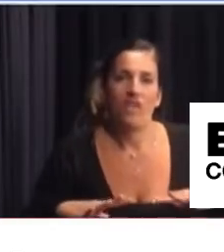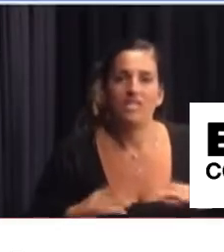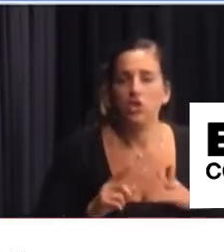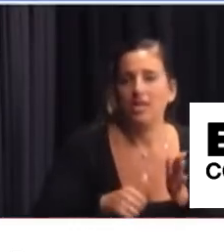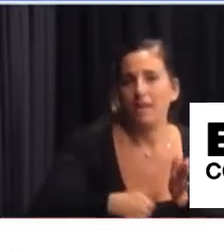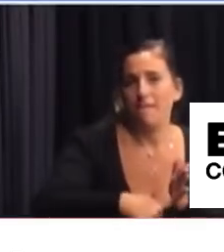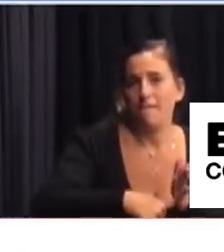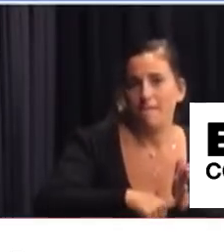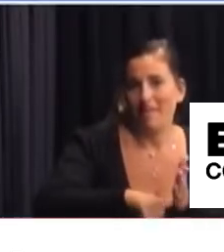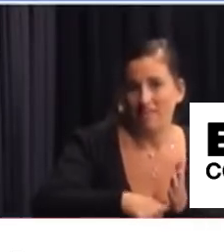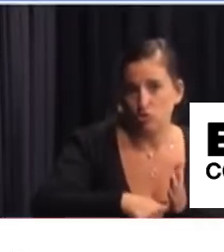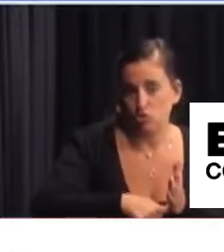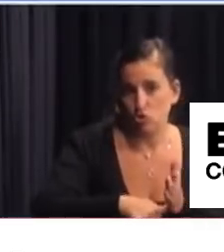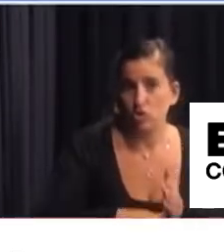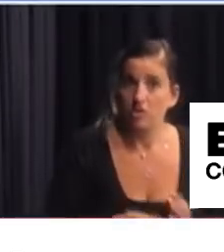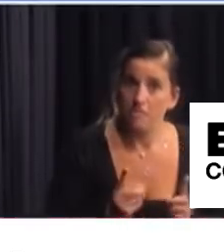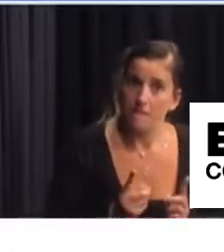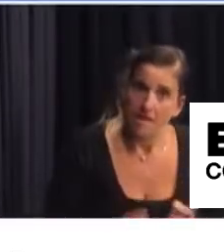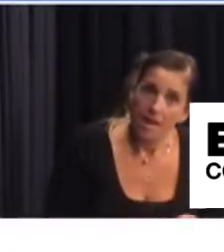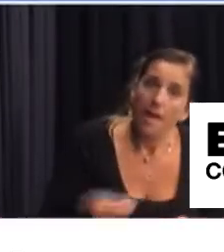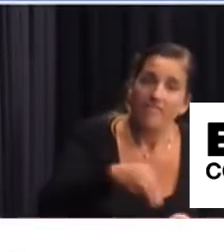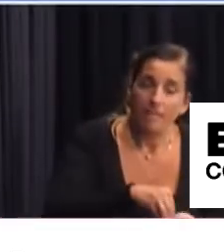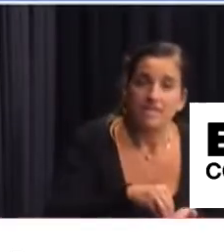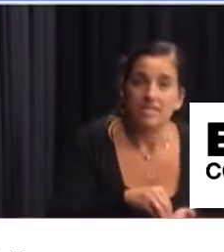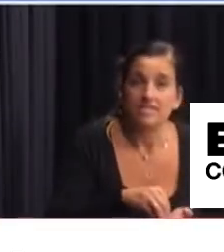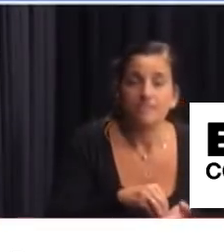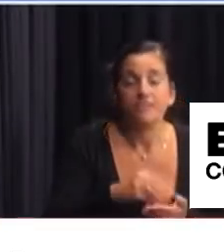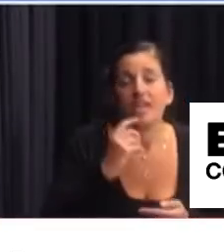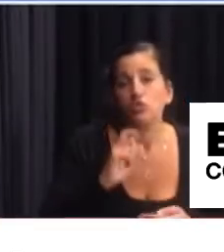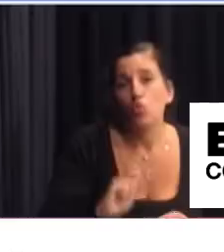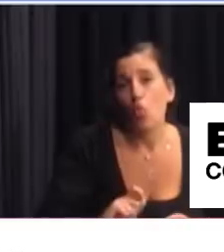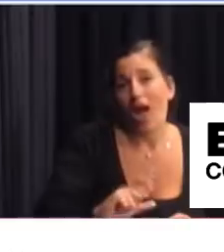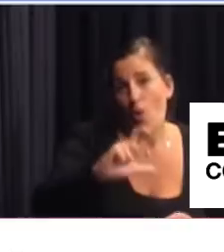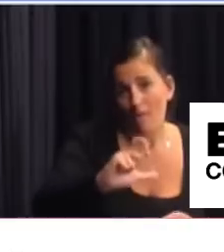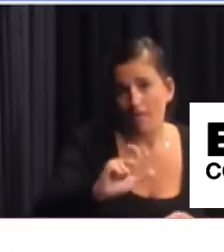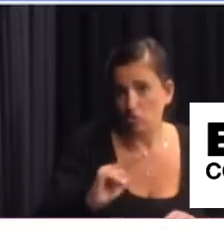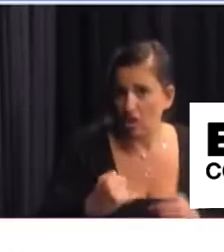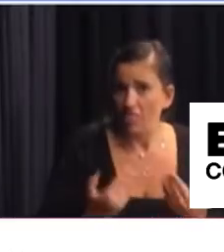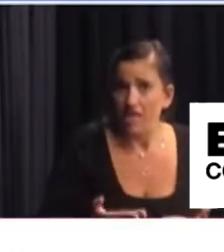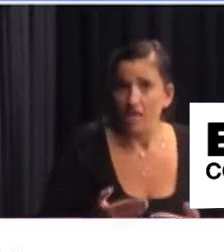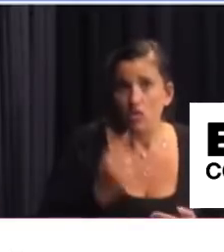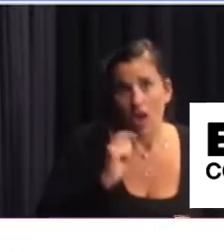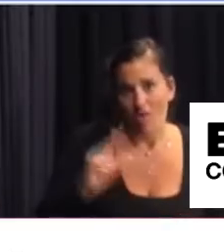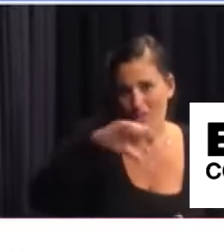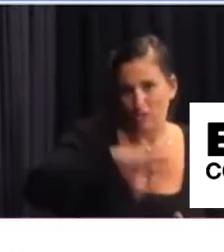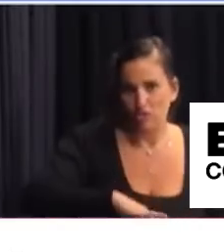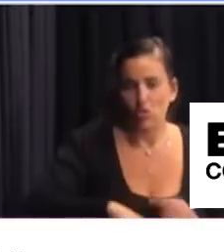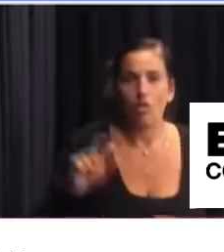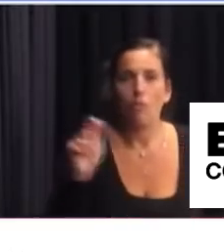las pensiones, y agregar al aumento a público ya dado a principio de año